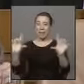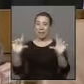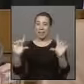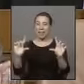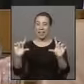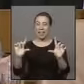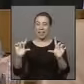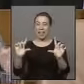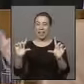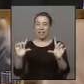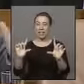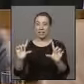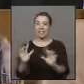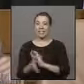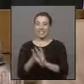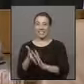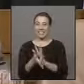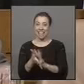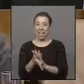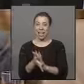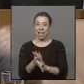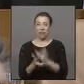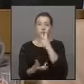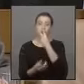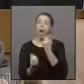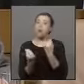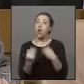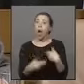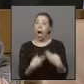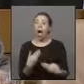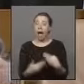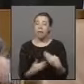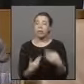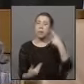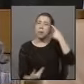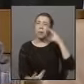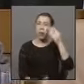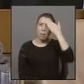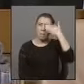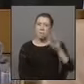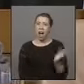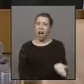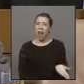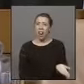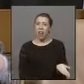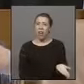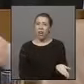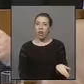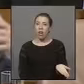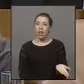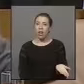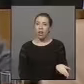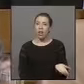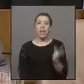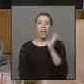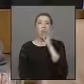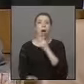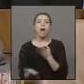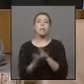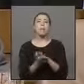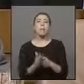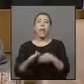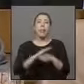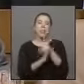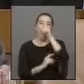con señales de señas. Eso es un avance. Pero qué malo que no esté en la entrada del hospital la